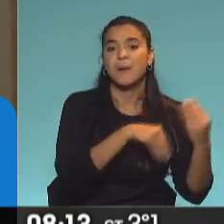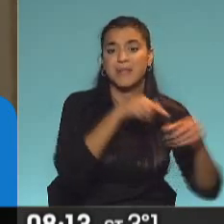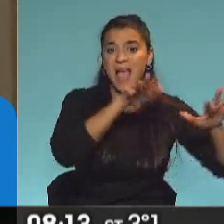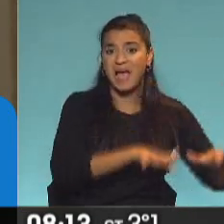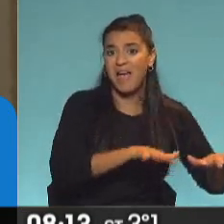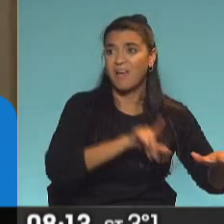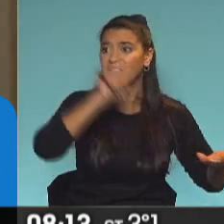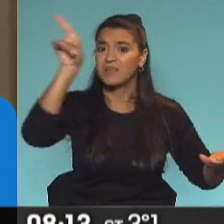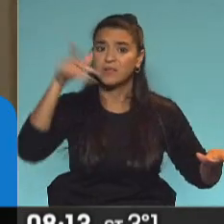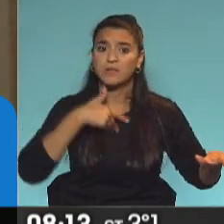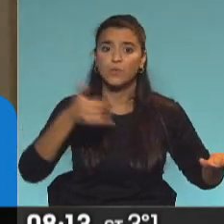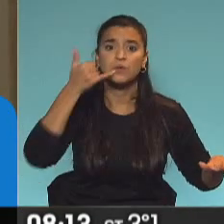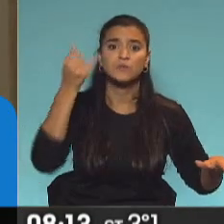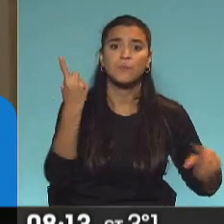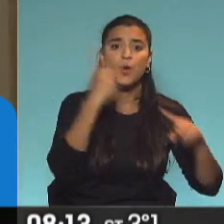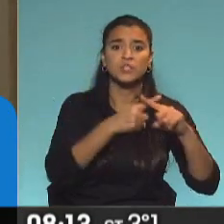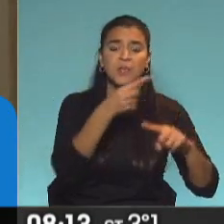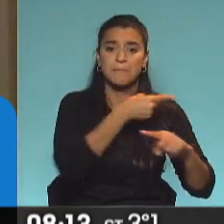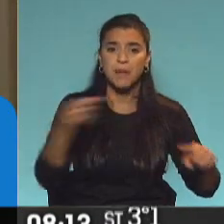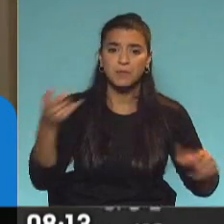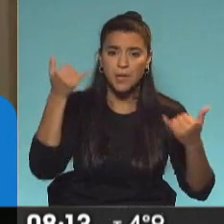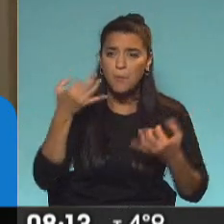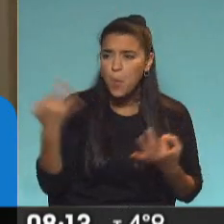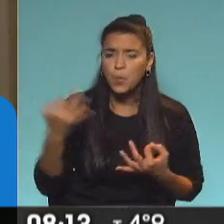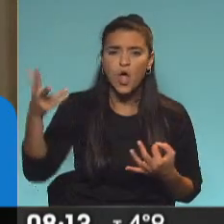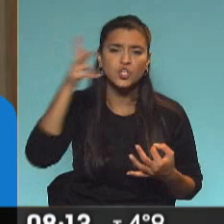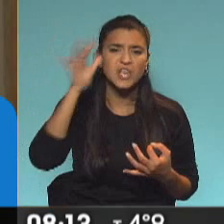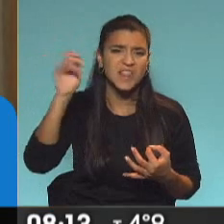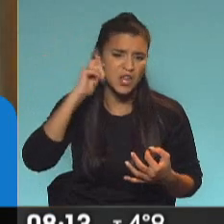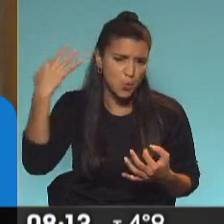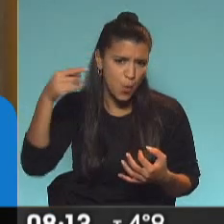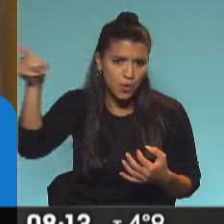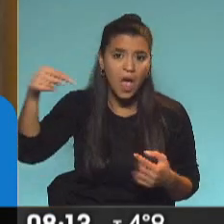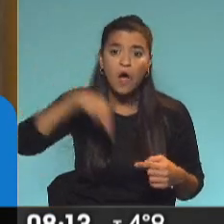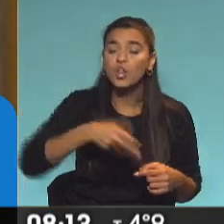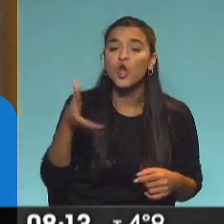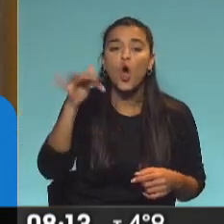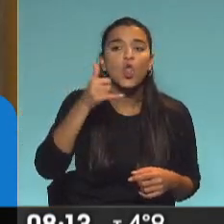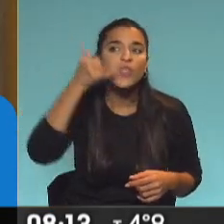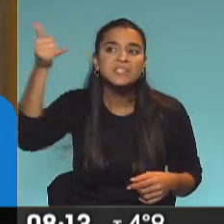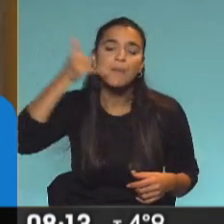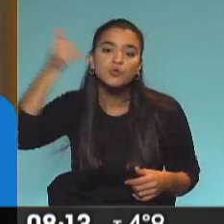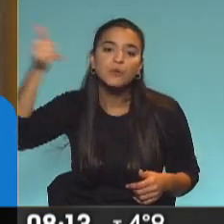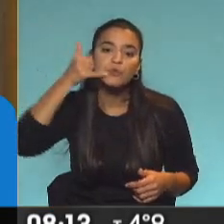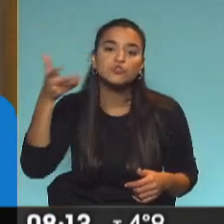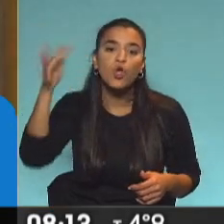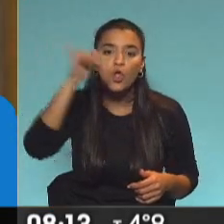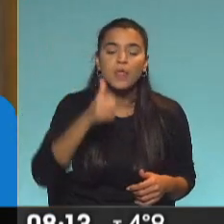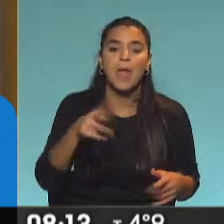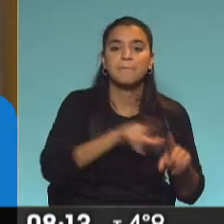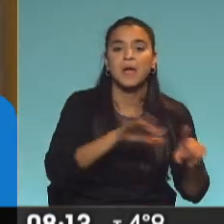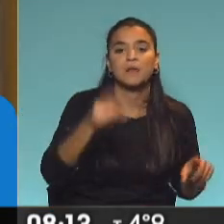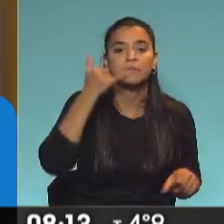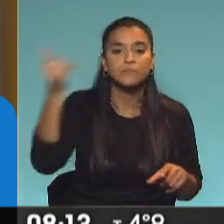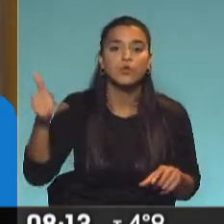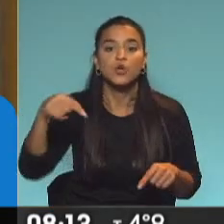acá. Antes yo la llamaba una vez por semana a mi mamá, porque está muy bien, tiene 80 y pico de años, pero está muy bien. Yo ahora todos los días la llamo, todos los días la llama mi hermano, a la